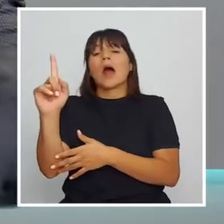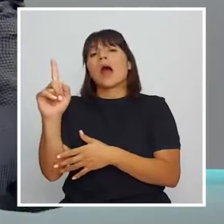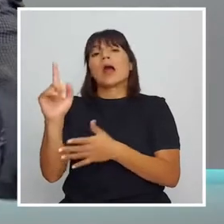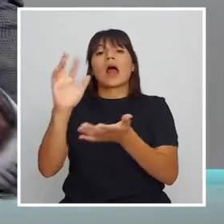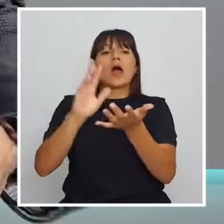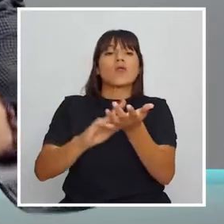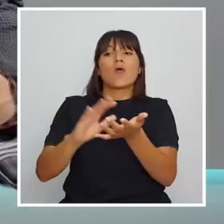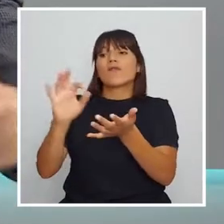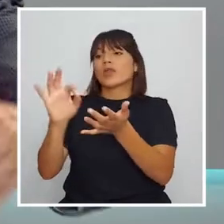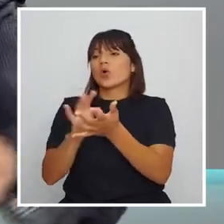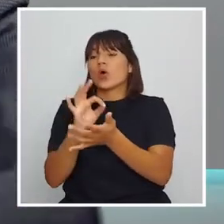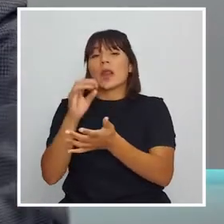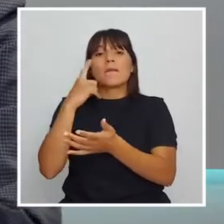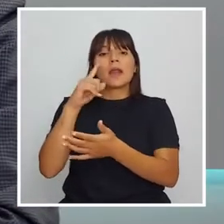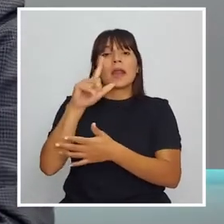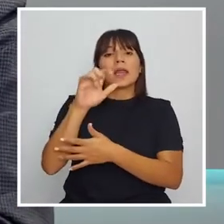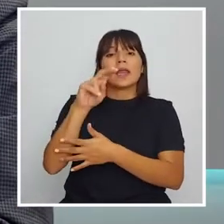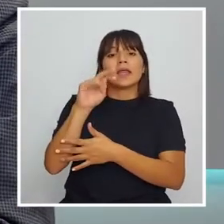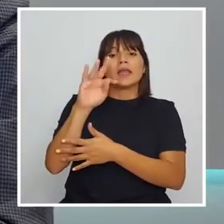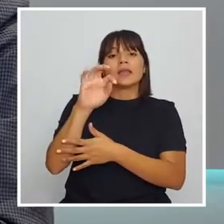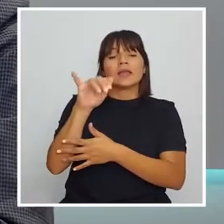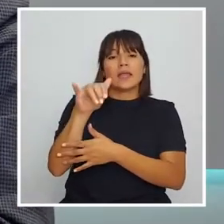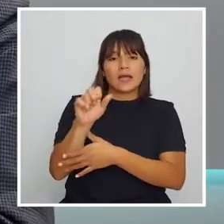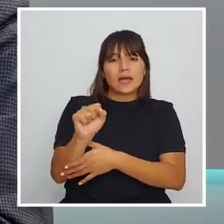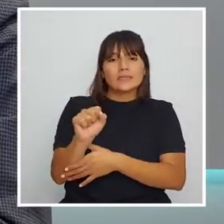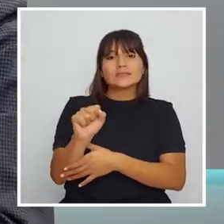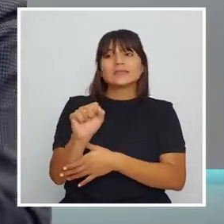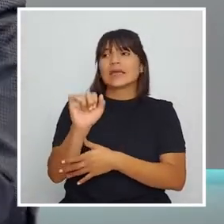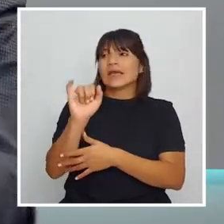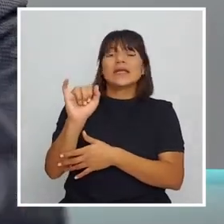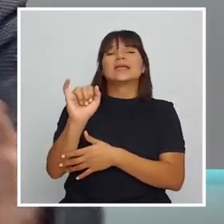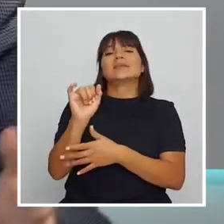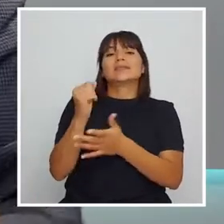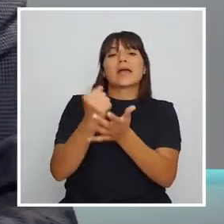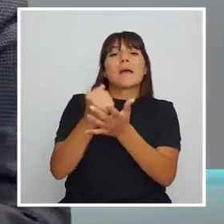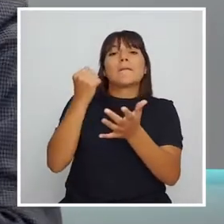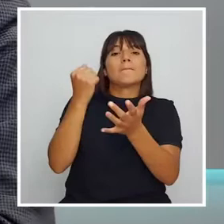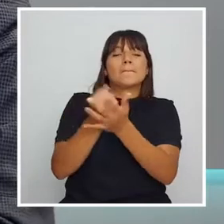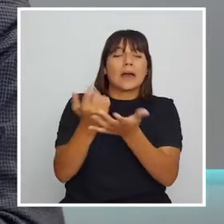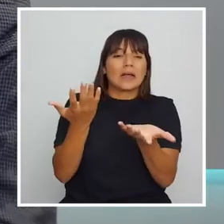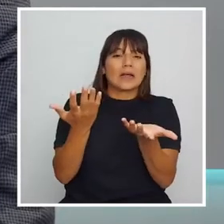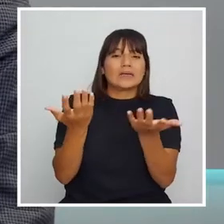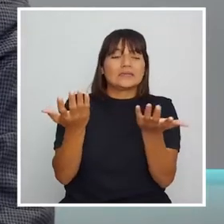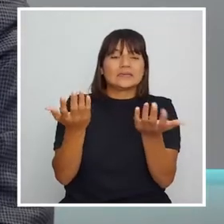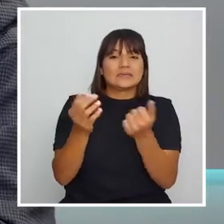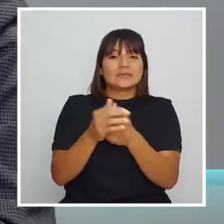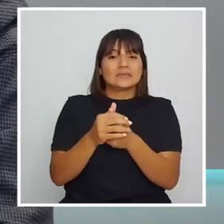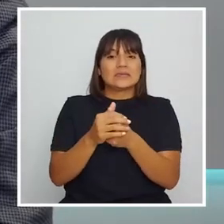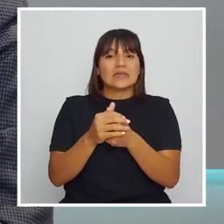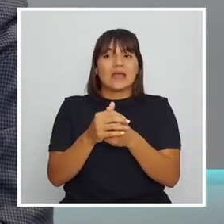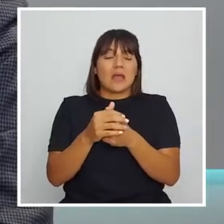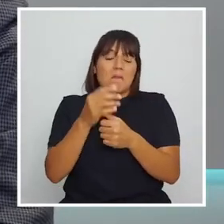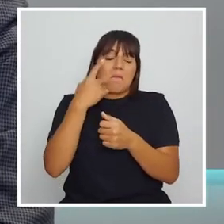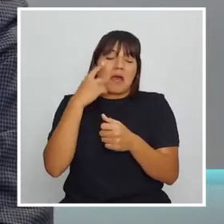para los frijoles, para las lentejas, para el aceite. Esas marcas blancas, que son marcas del